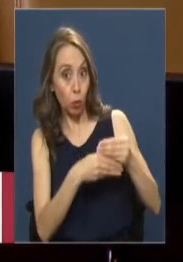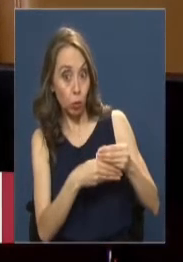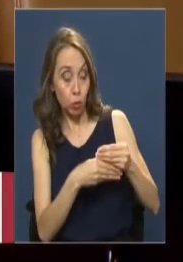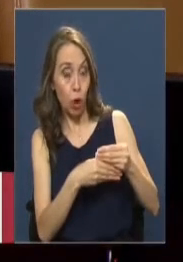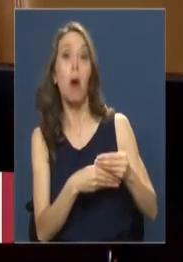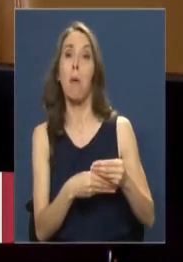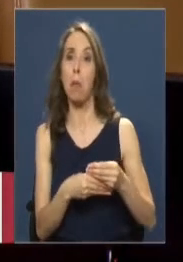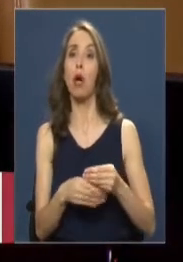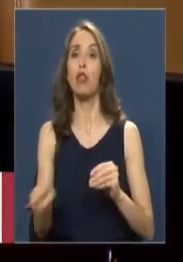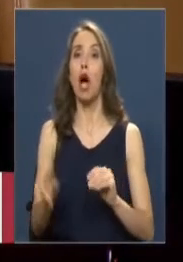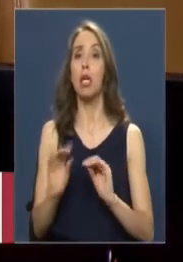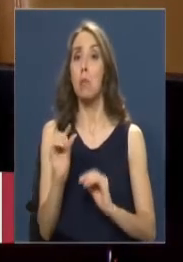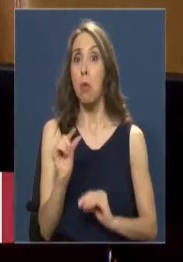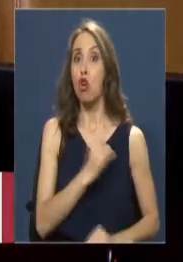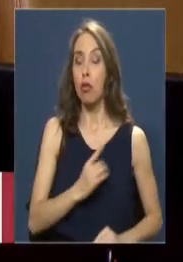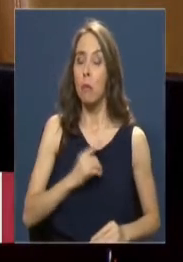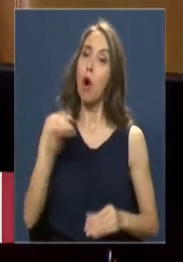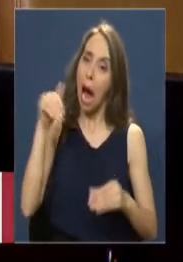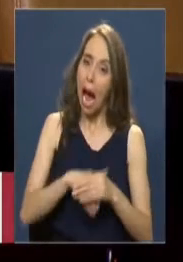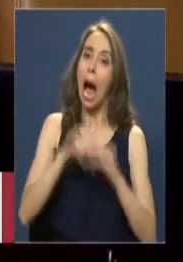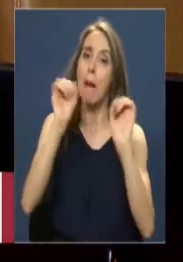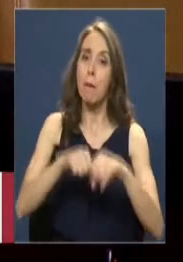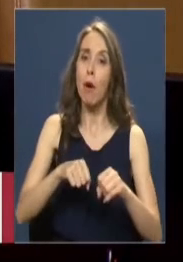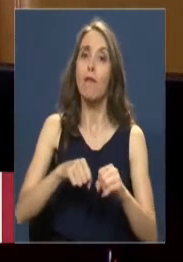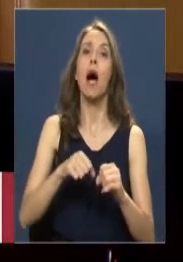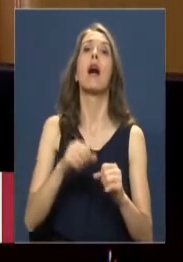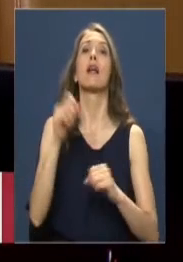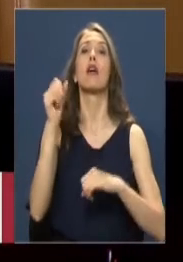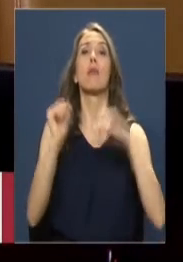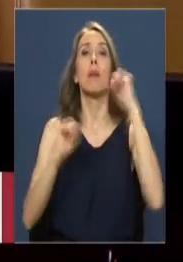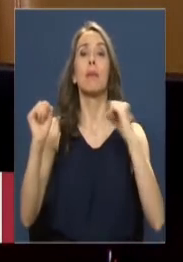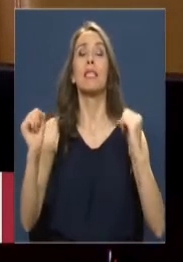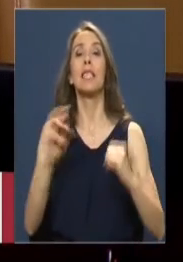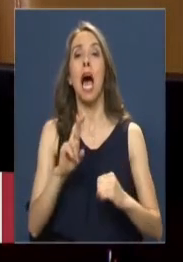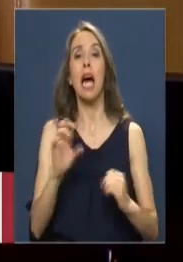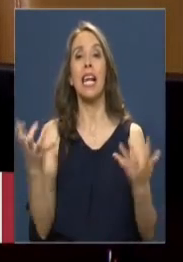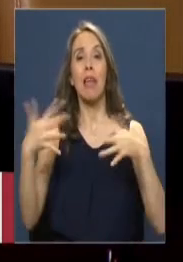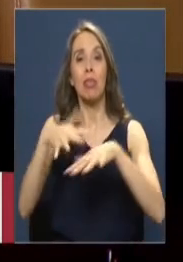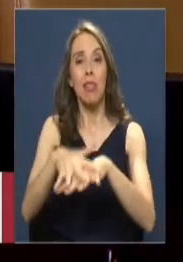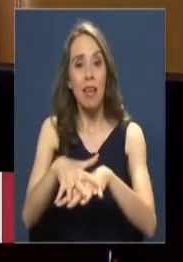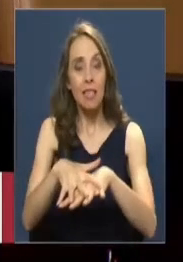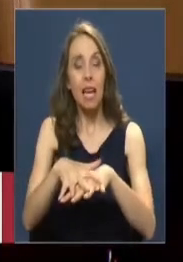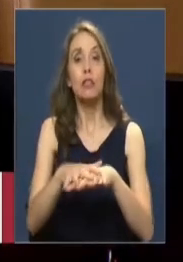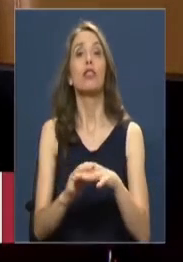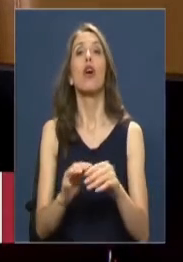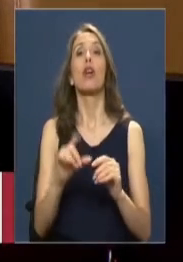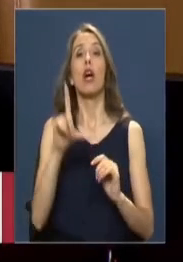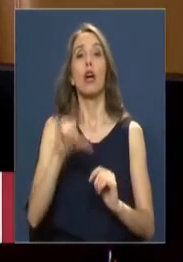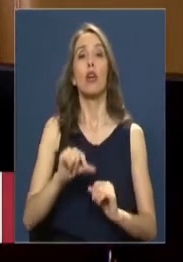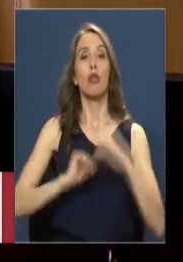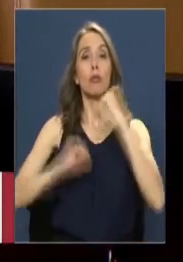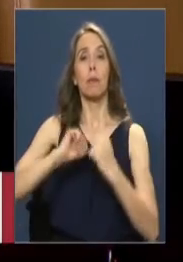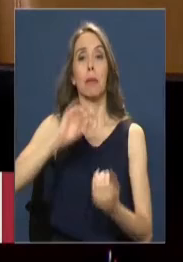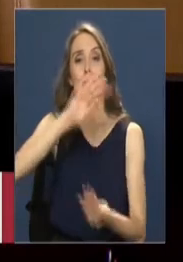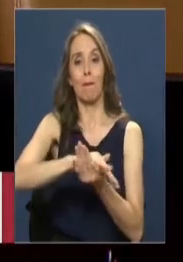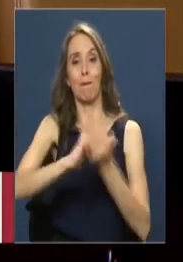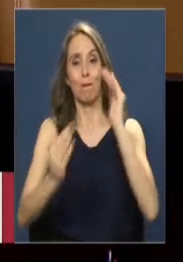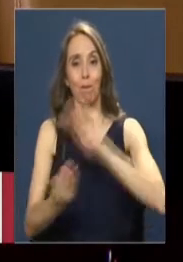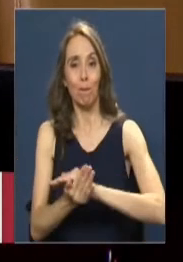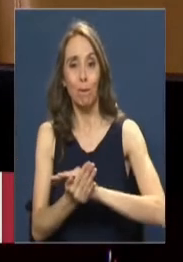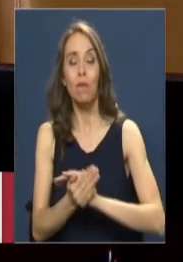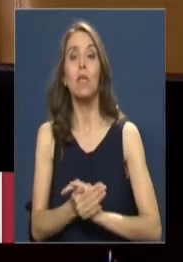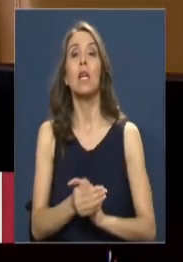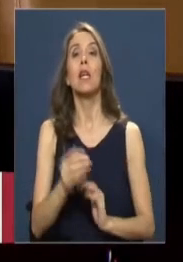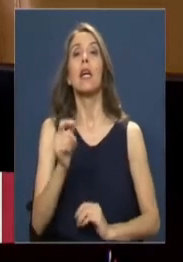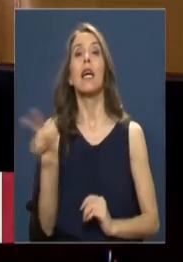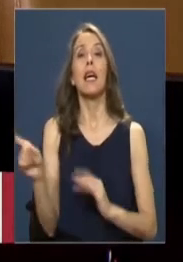para aprobar la reintegración, para modificar la norma general antielusión aligerándola y para ampliar la exención de